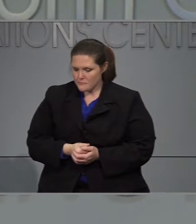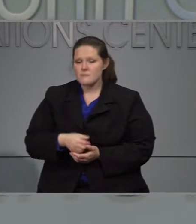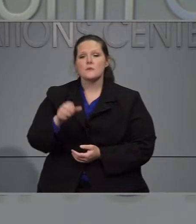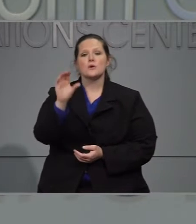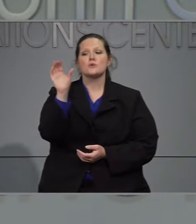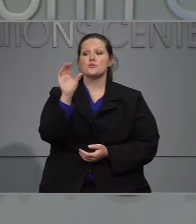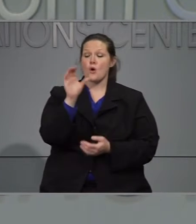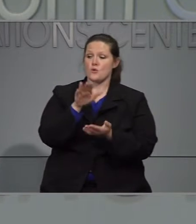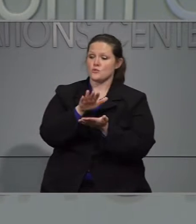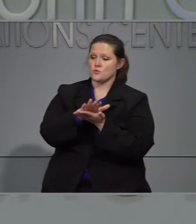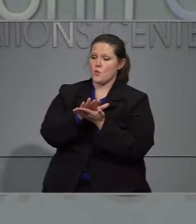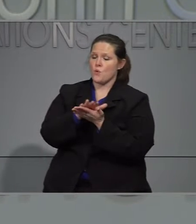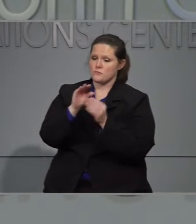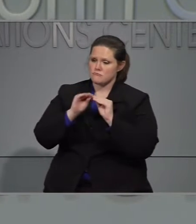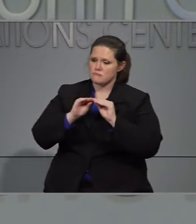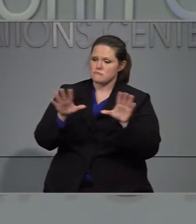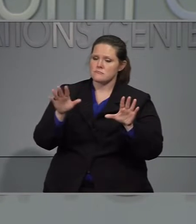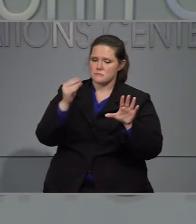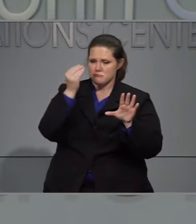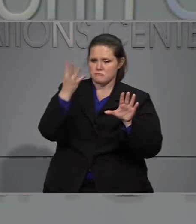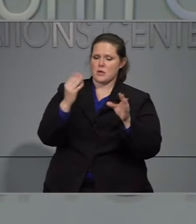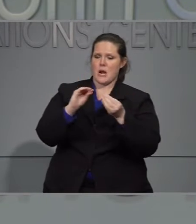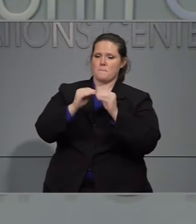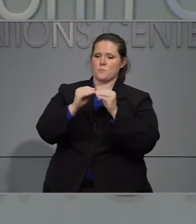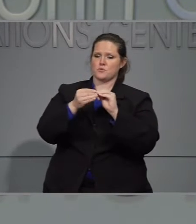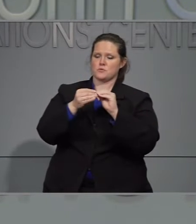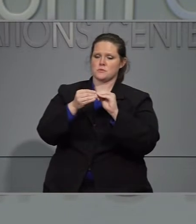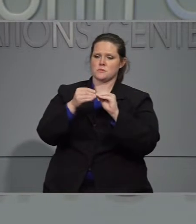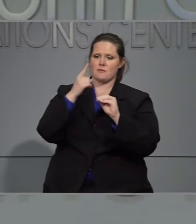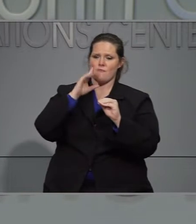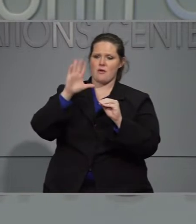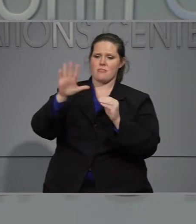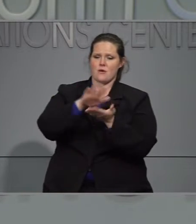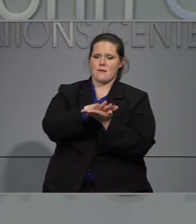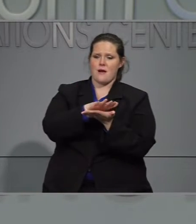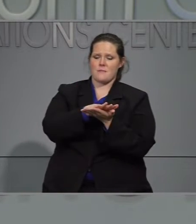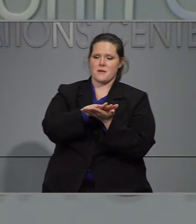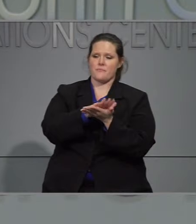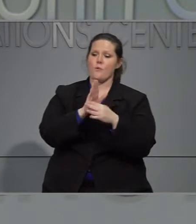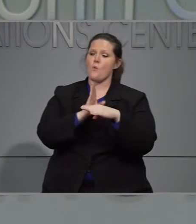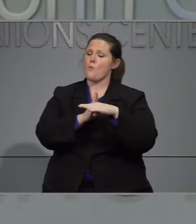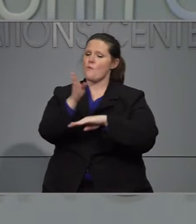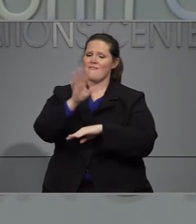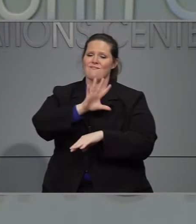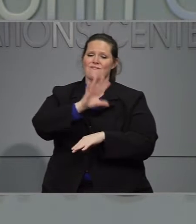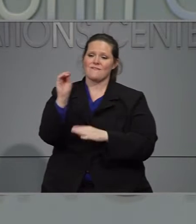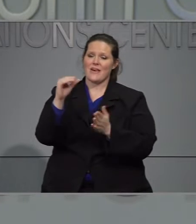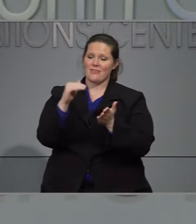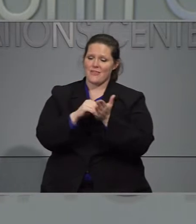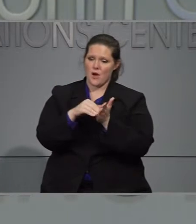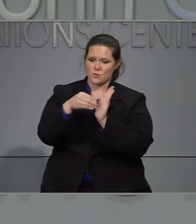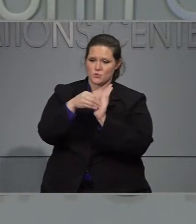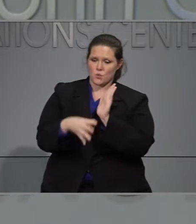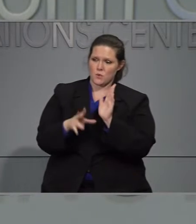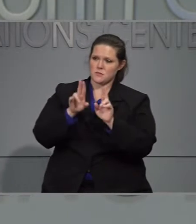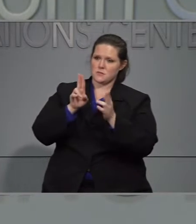sus datos de matriculación en Academy, y esa opción remota es